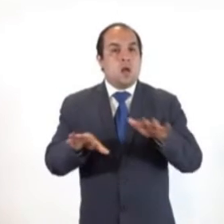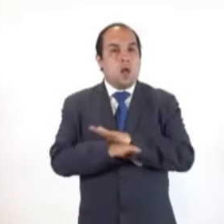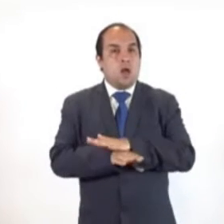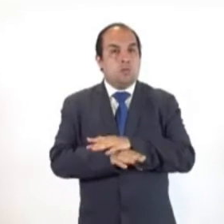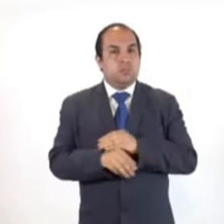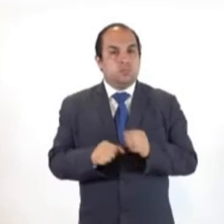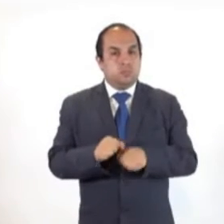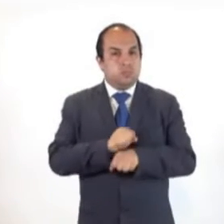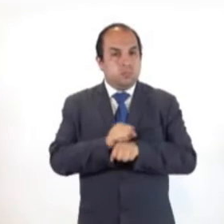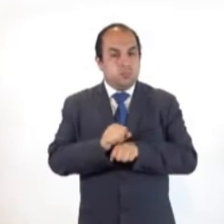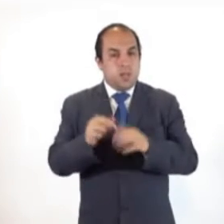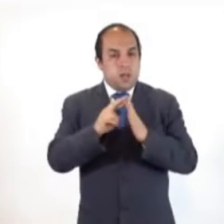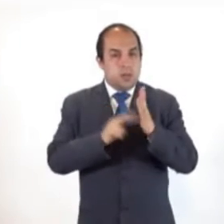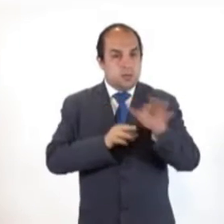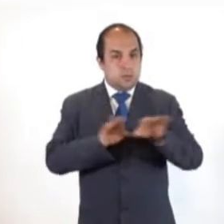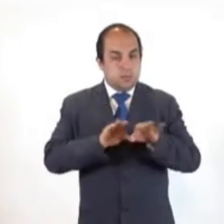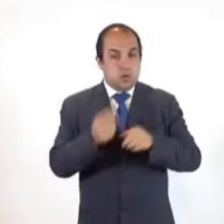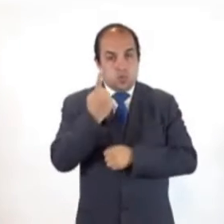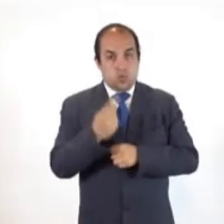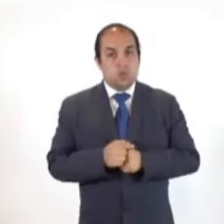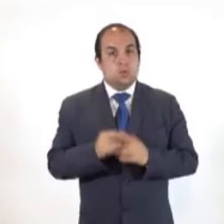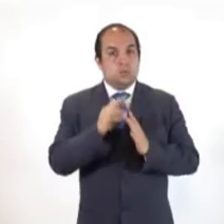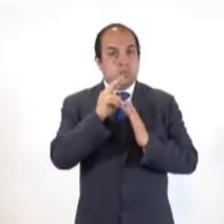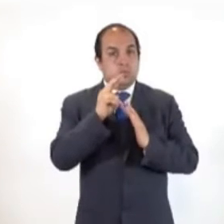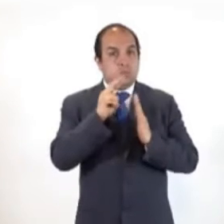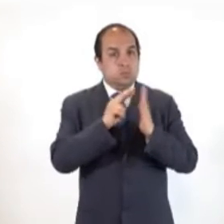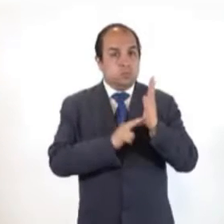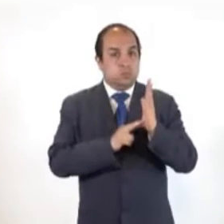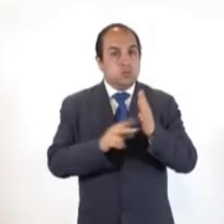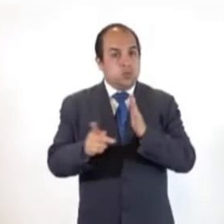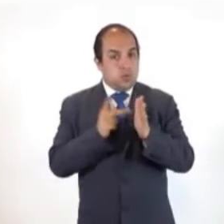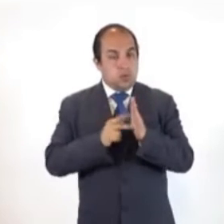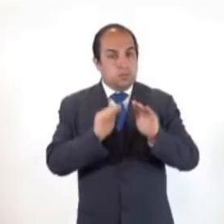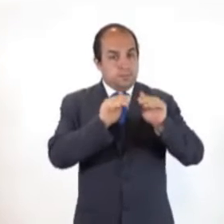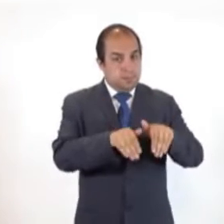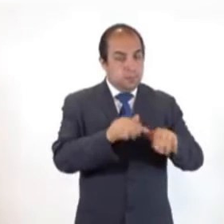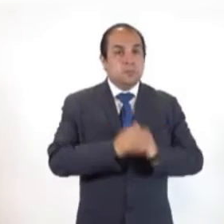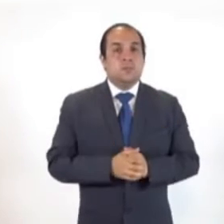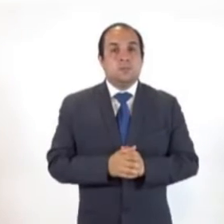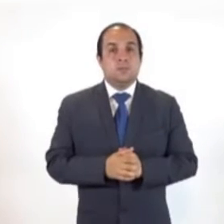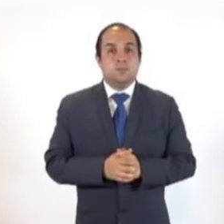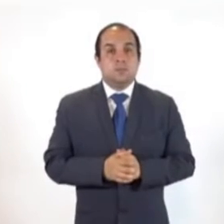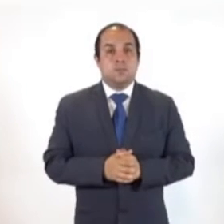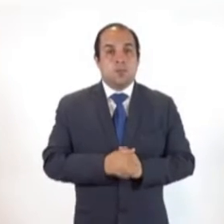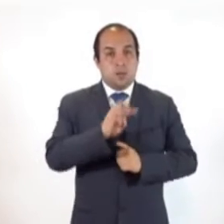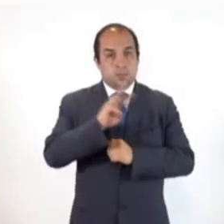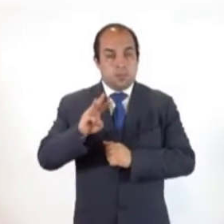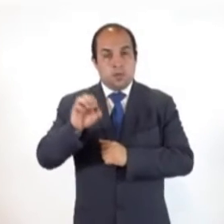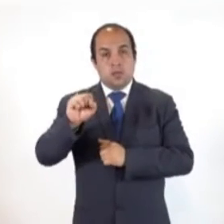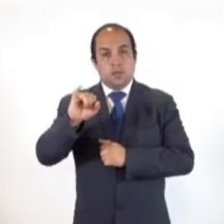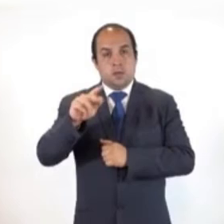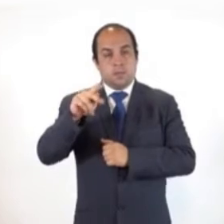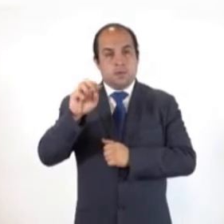a las reglas de operación. Uno de los requisitos era otra vez un registro, en este caso en la página del CIAPEM,